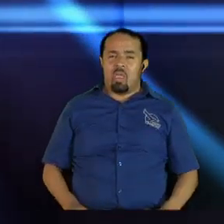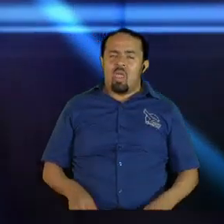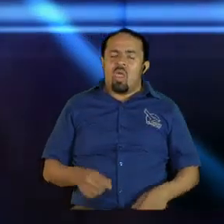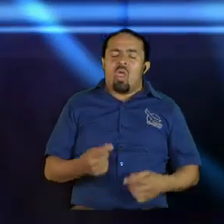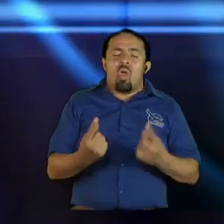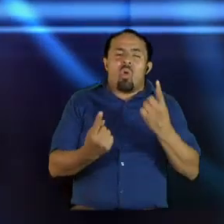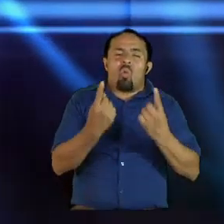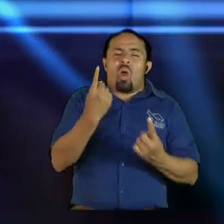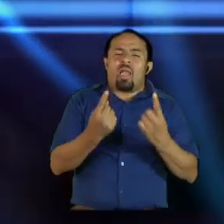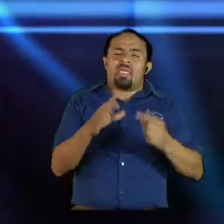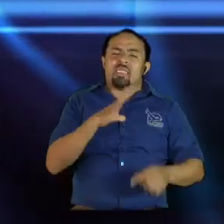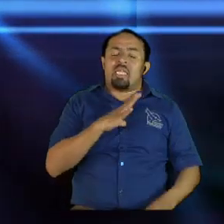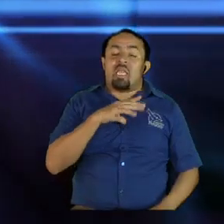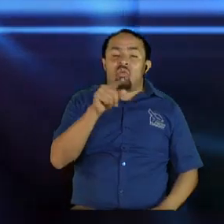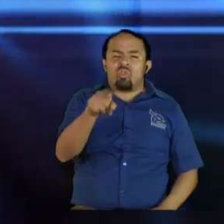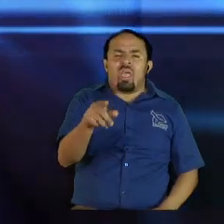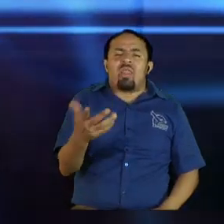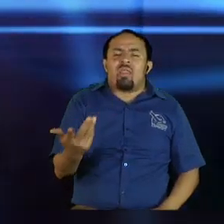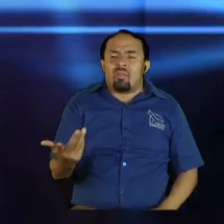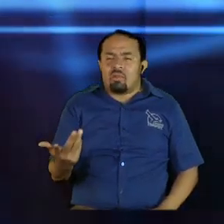tiene usted? No me diga.